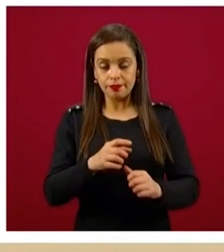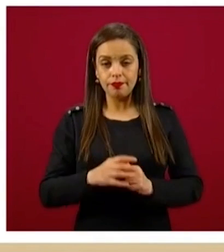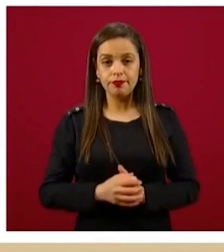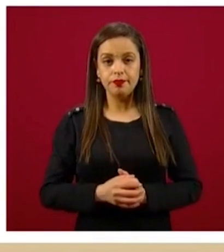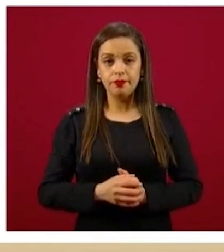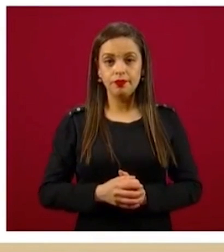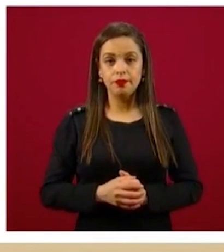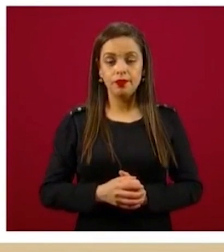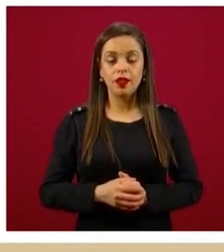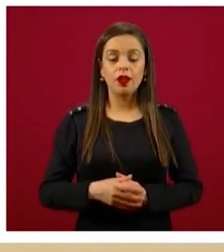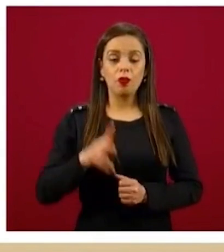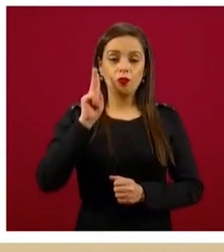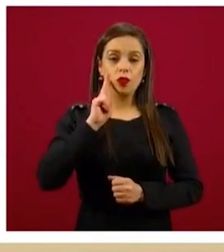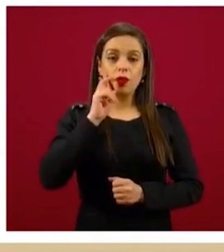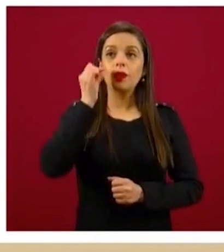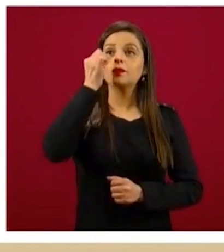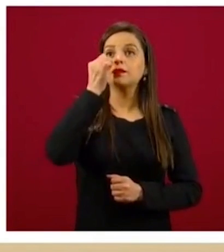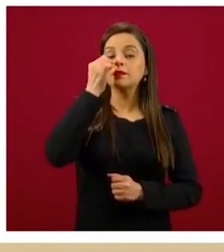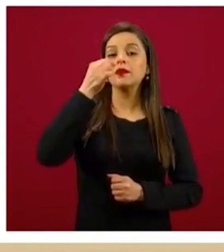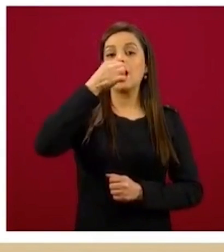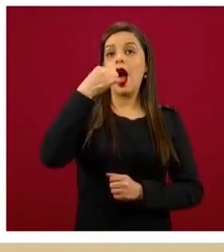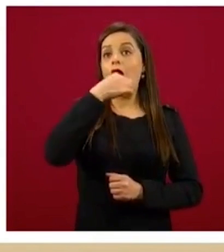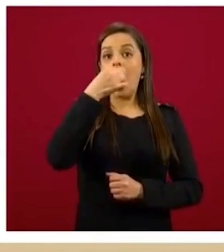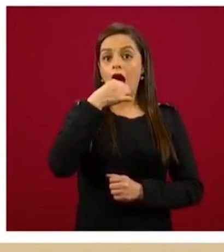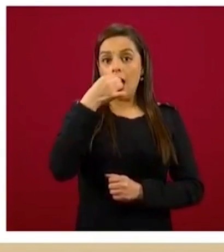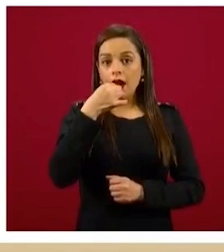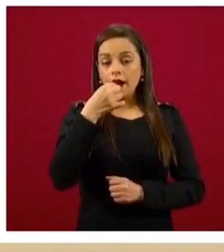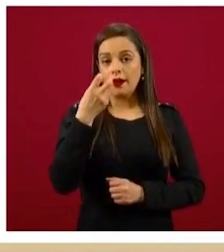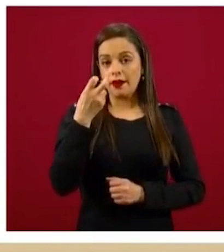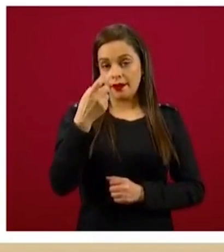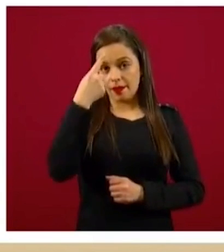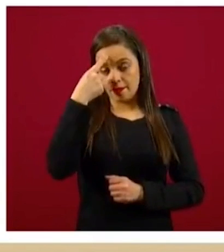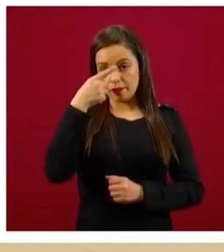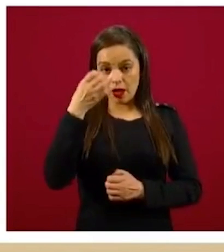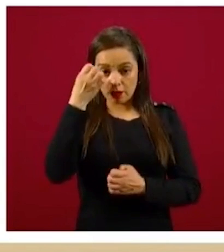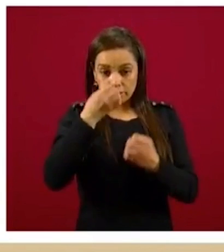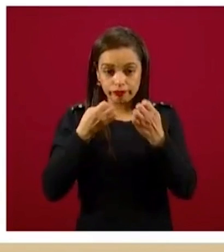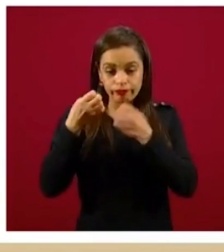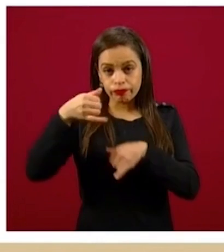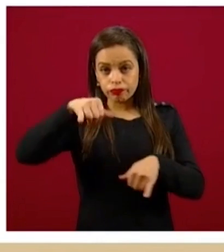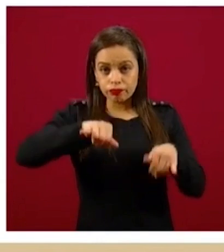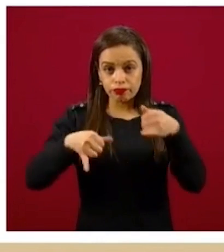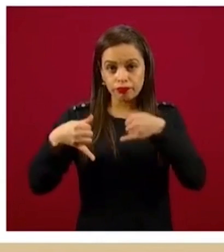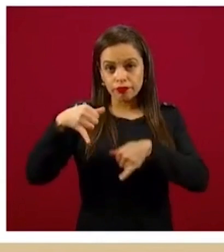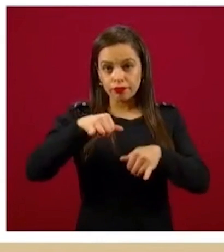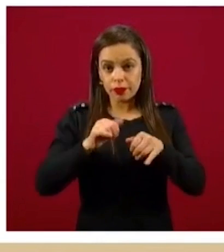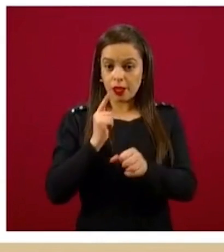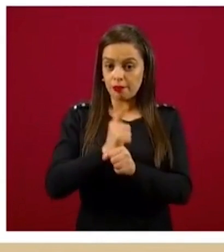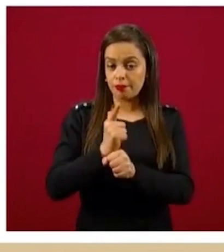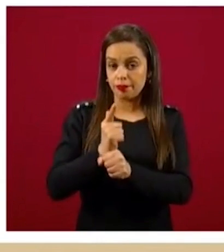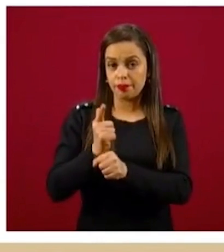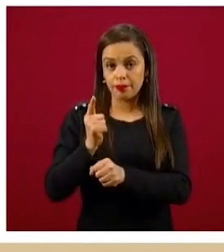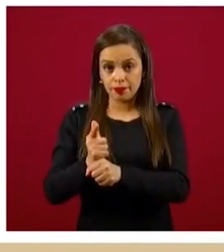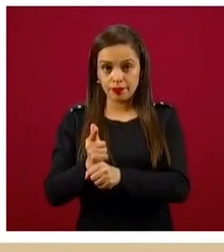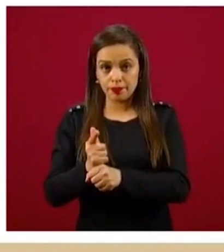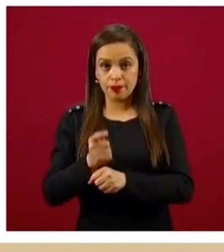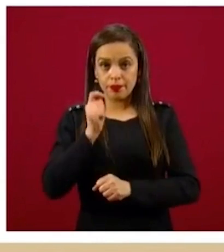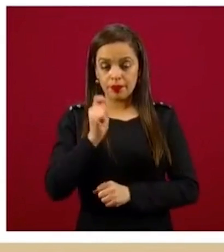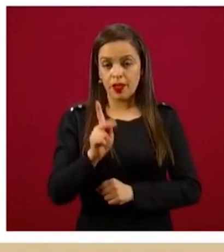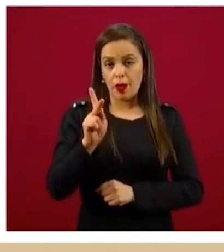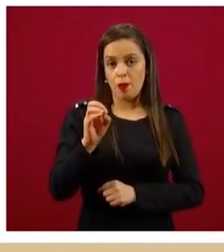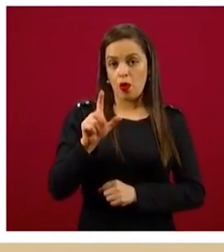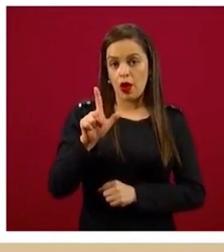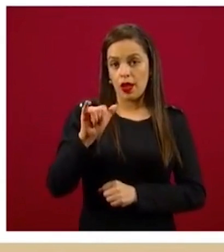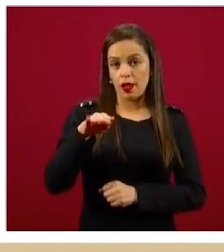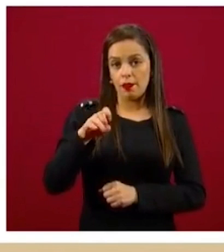una muestra un hisopo faringe un hisopo nasofaríngeo para realizar la prueba de reacción en cadena de la polimerasa que